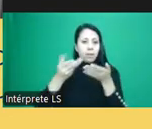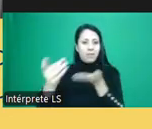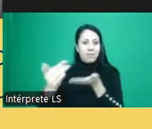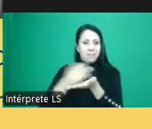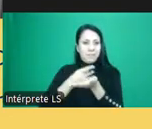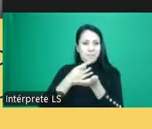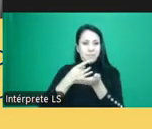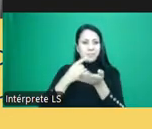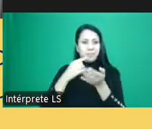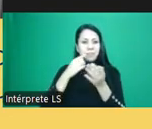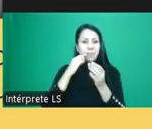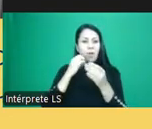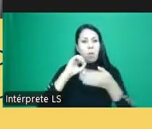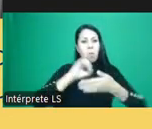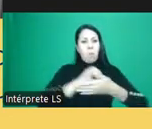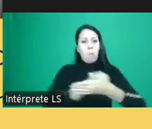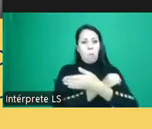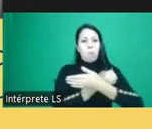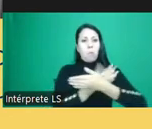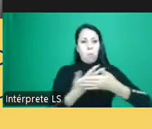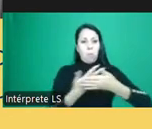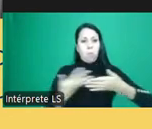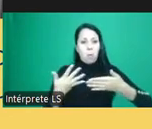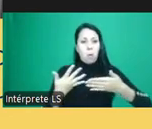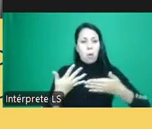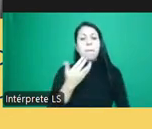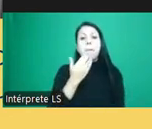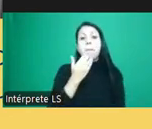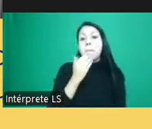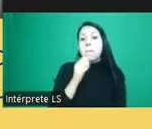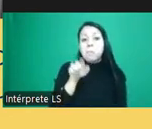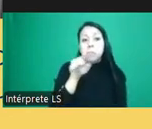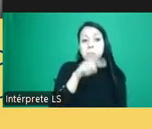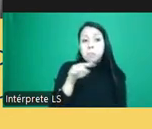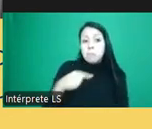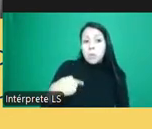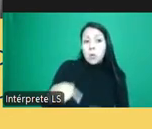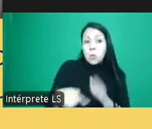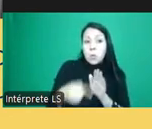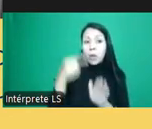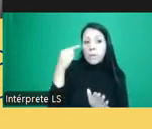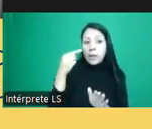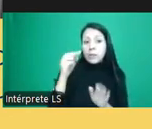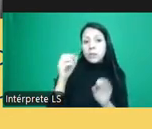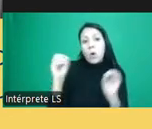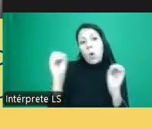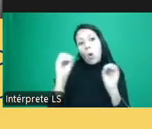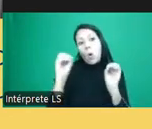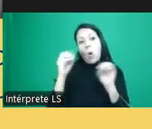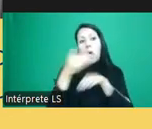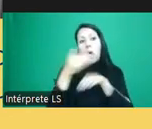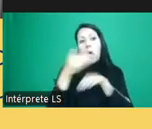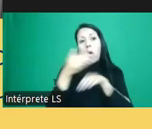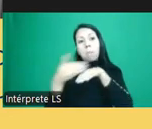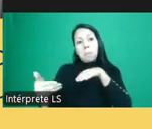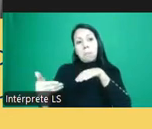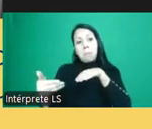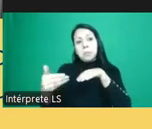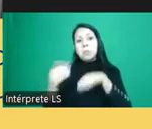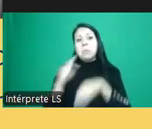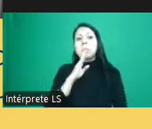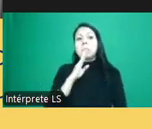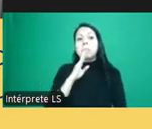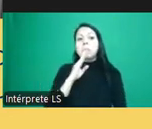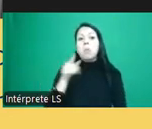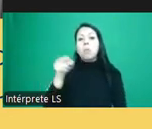Si no, espérense un momentito que al final sí les voy a pedir a quienes quieran que compartamos esa poesía,